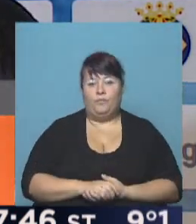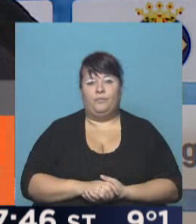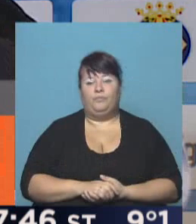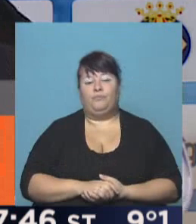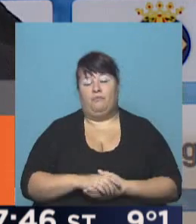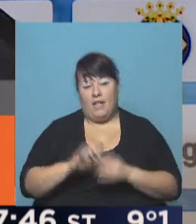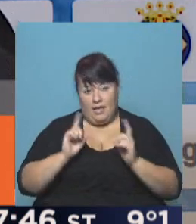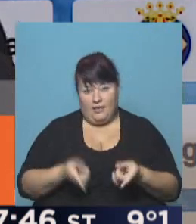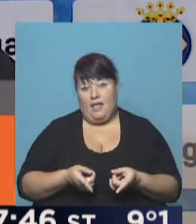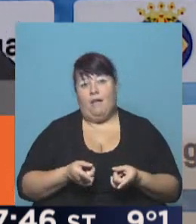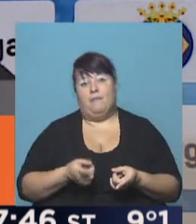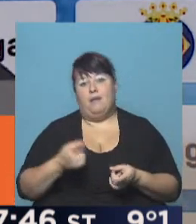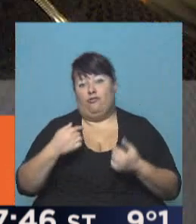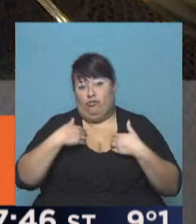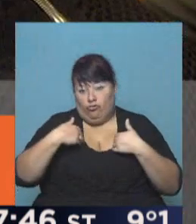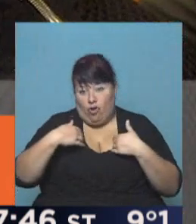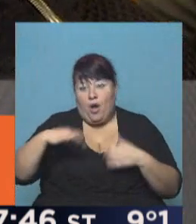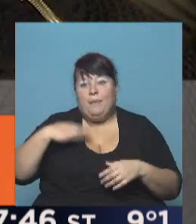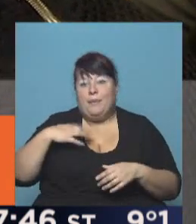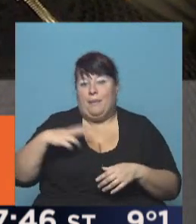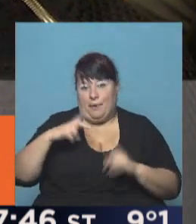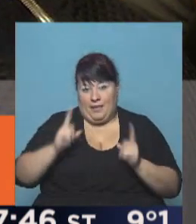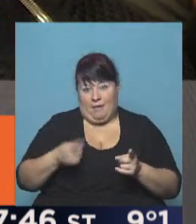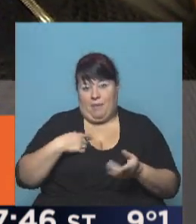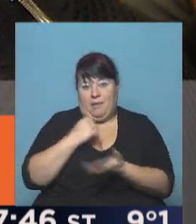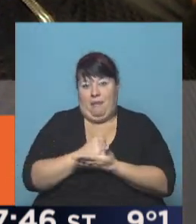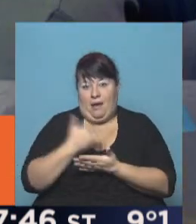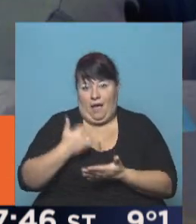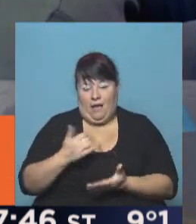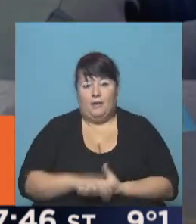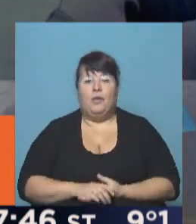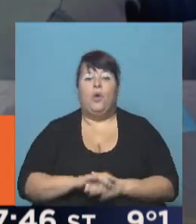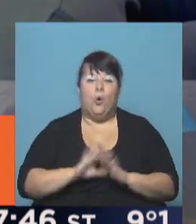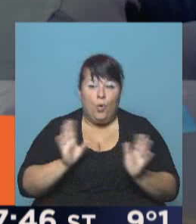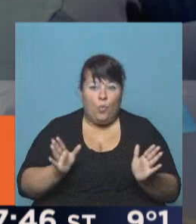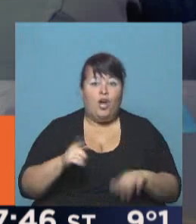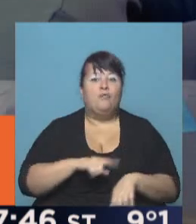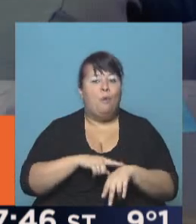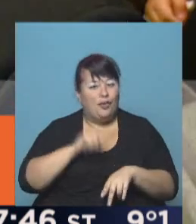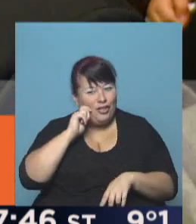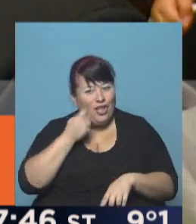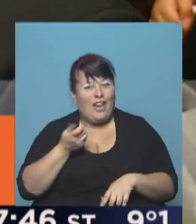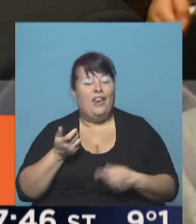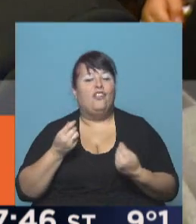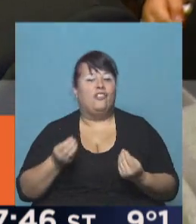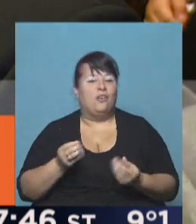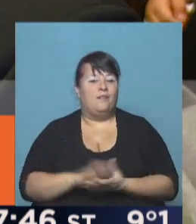y por mi parte, mi vida personal, que me marcó muchísimo. Bueno, es un momento lindo porque...